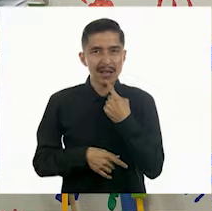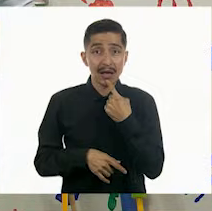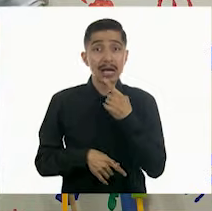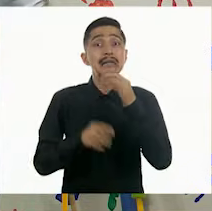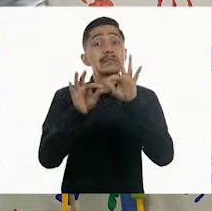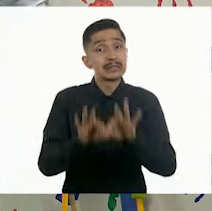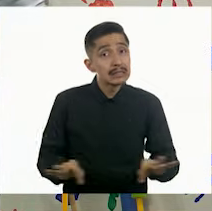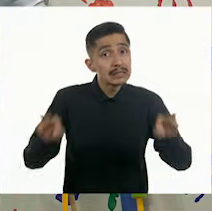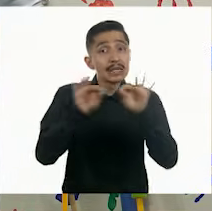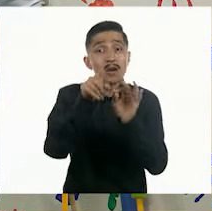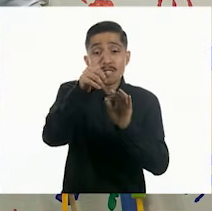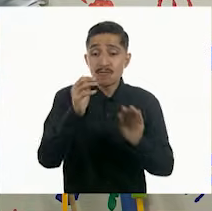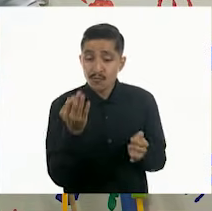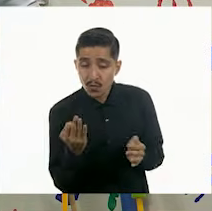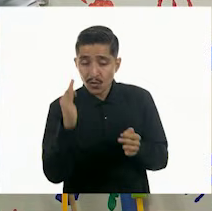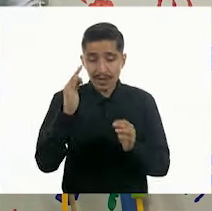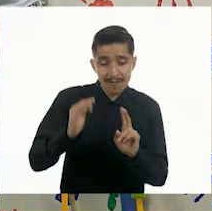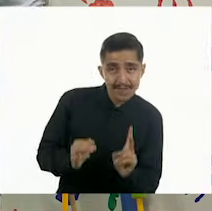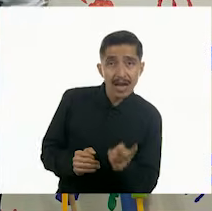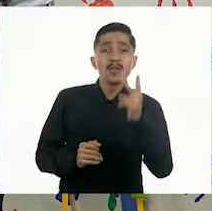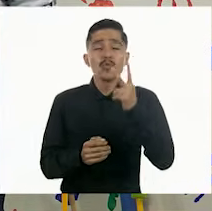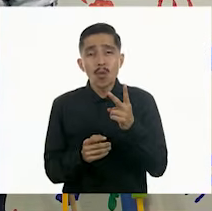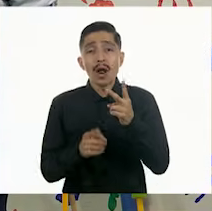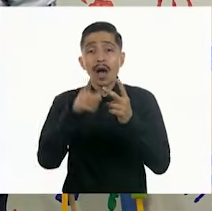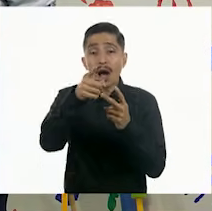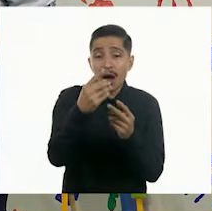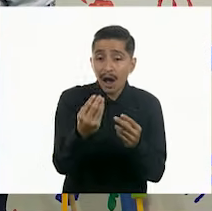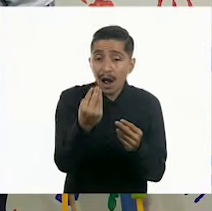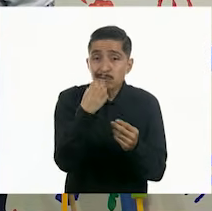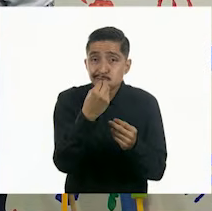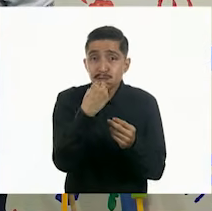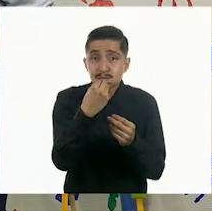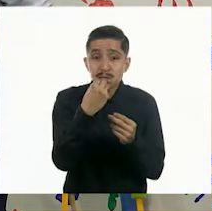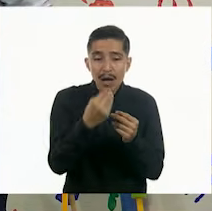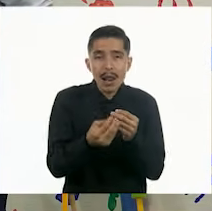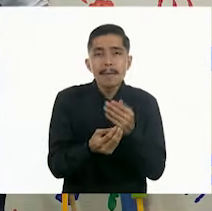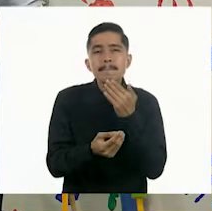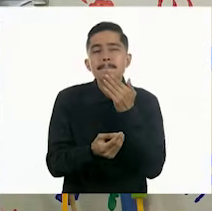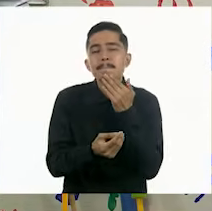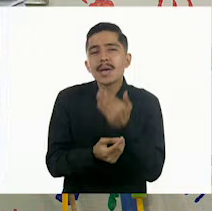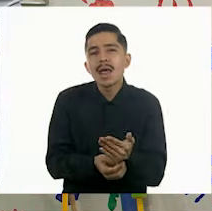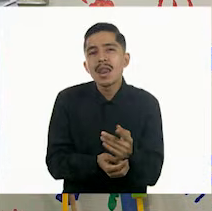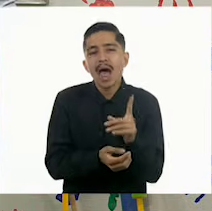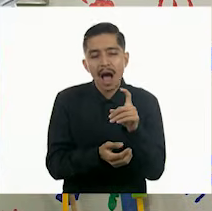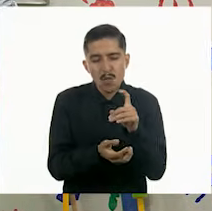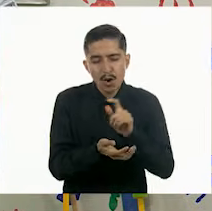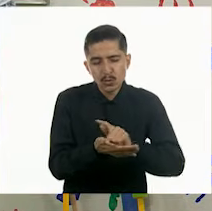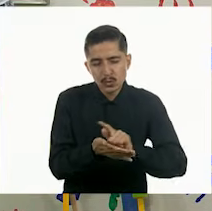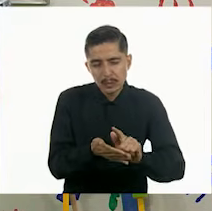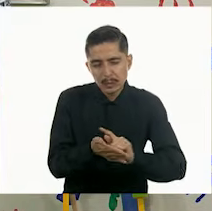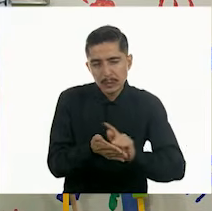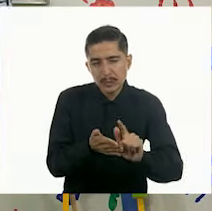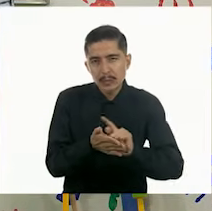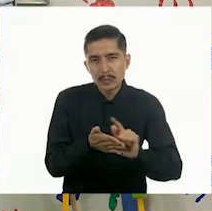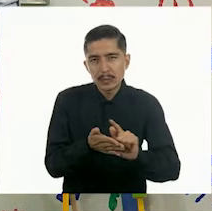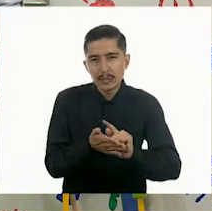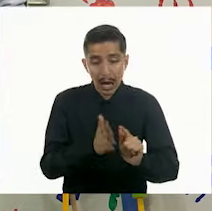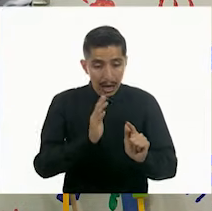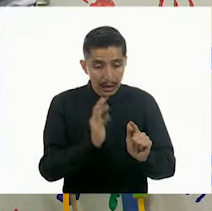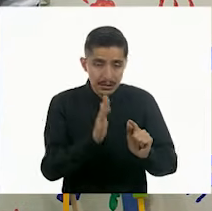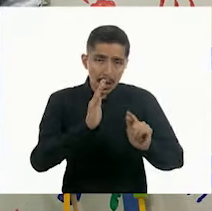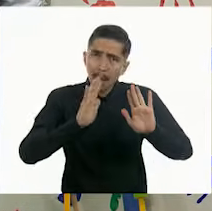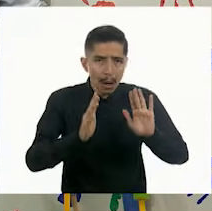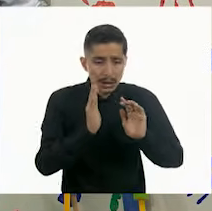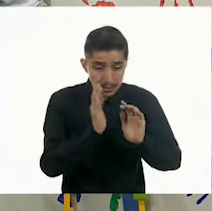bien tus frutas, tus verduras, que te vayas a comer crudas. Ajá, algo bien importante. Entonces, hay que ver